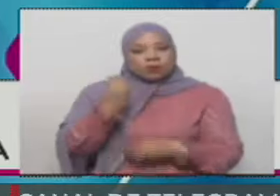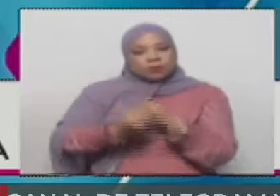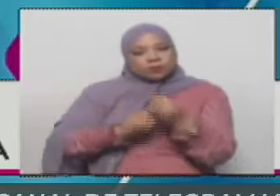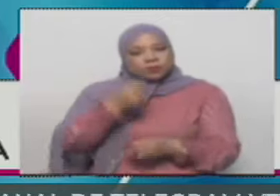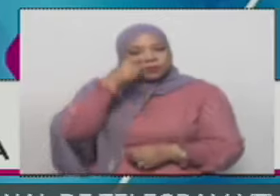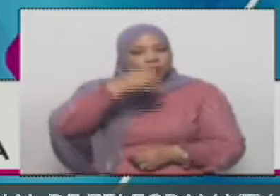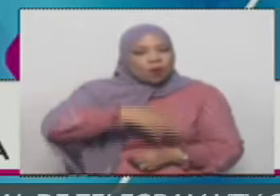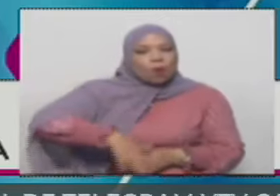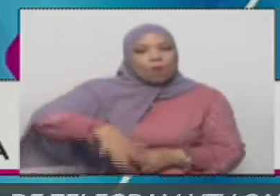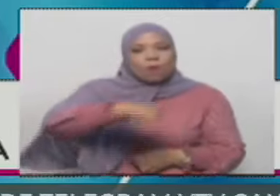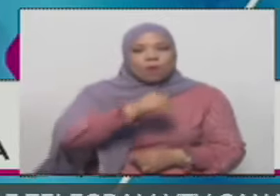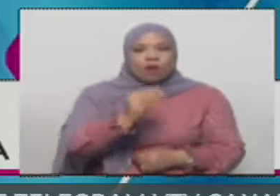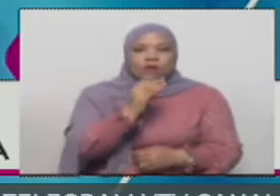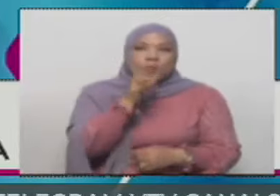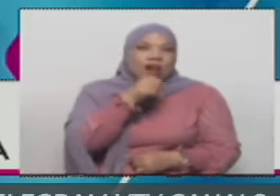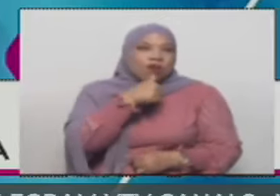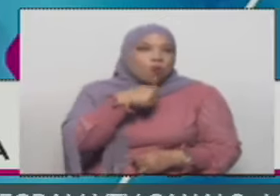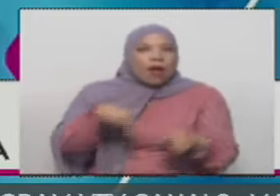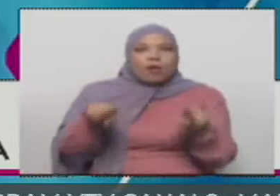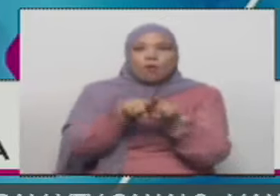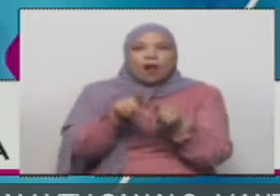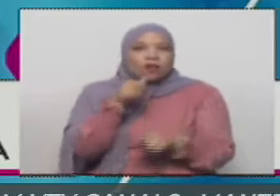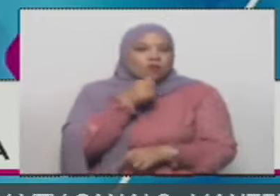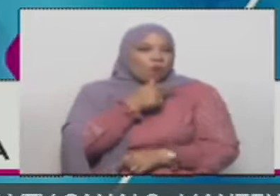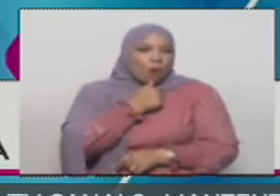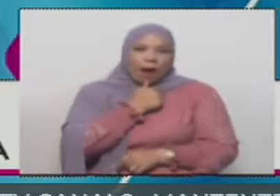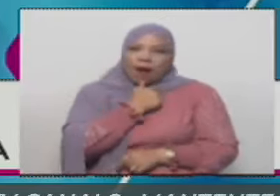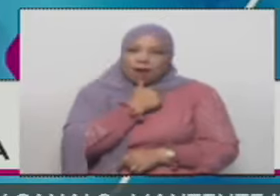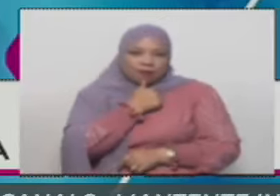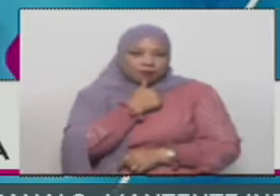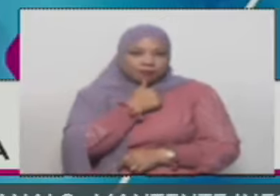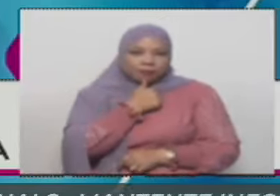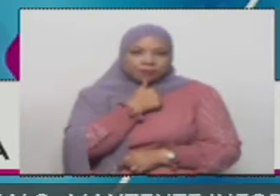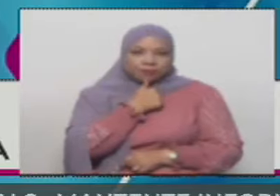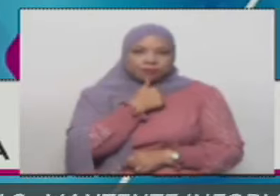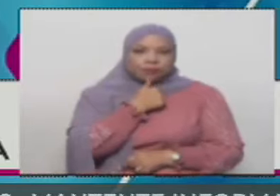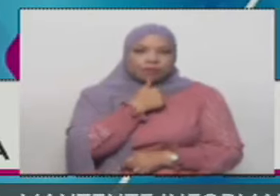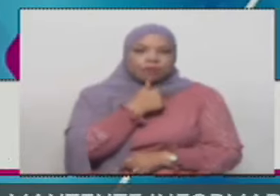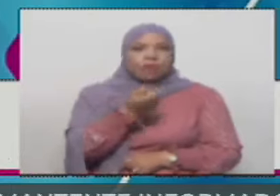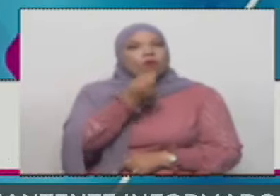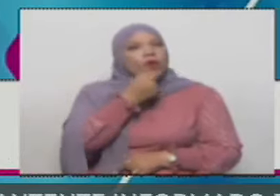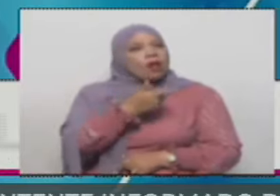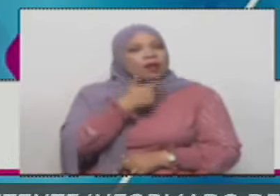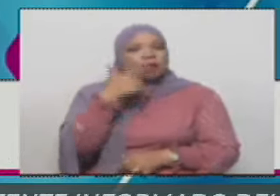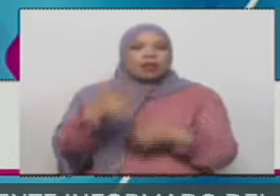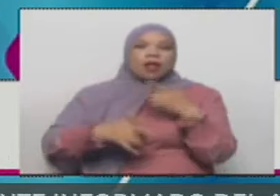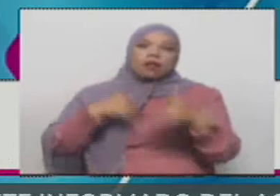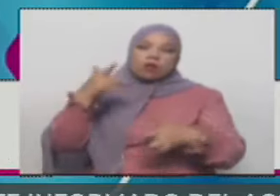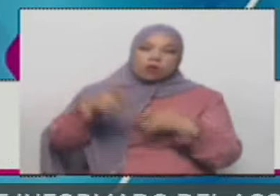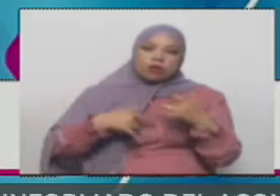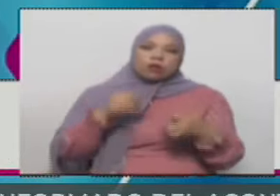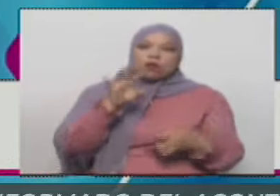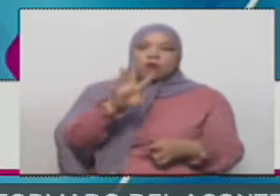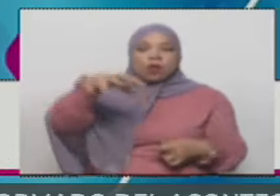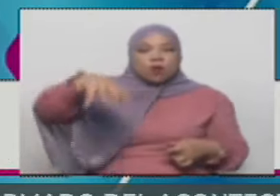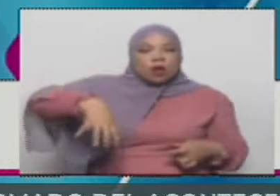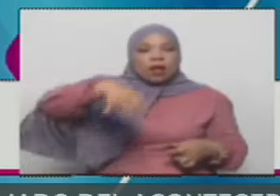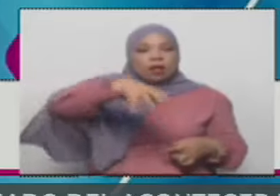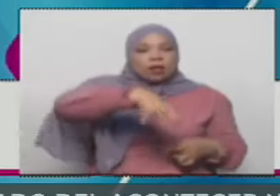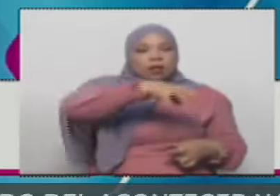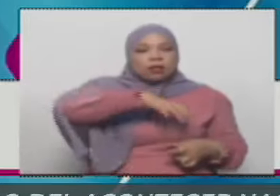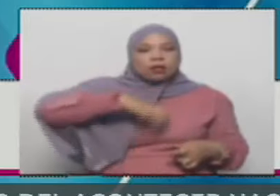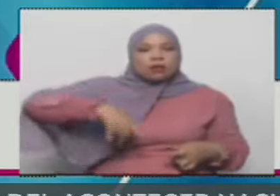pueblo inigualable, que nos hace un lugar como ningún otro. La verdad es que ha sido una jornada, presidente, en estos cuatro estados, muy